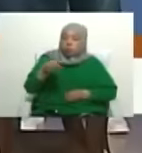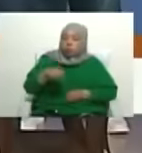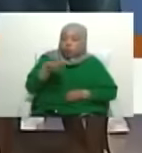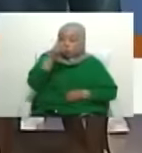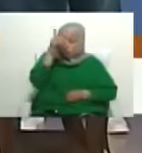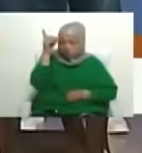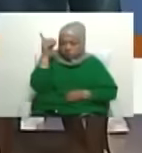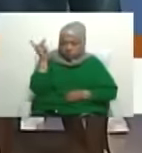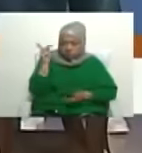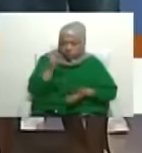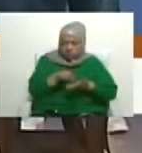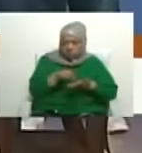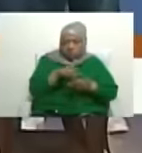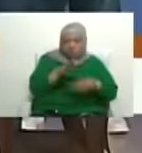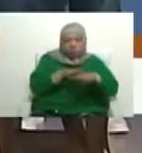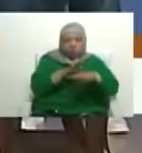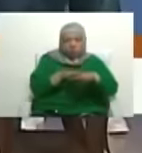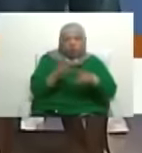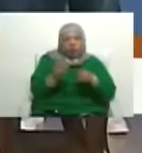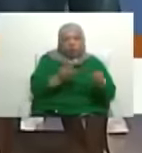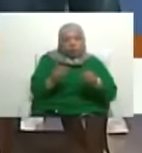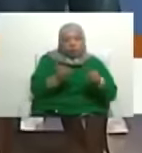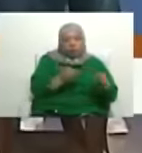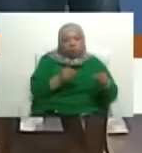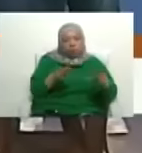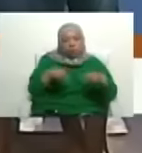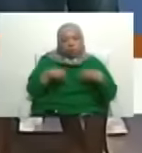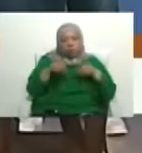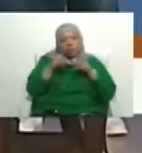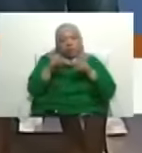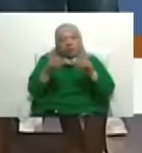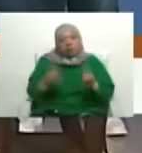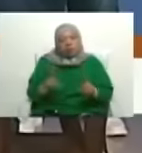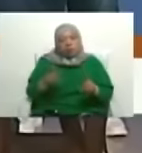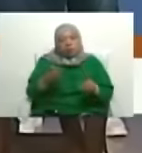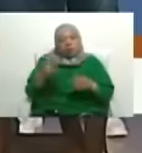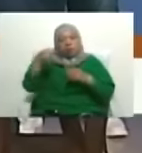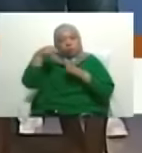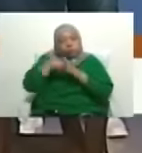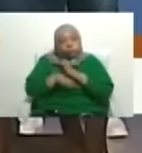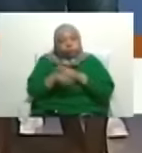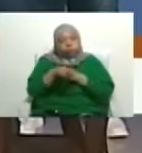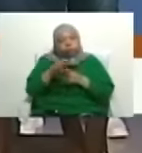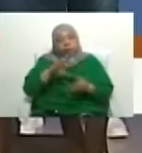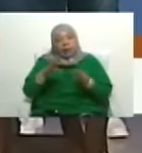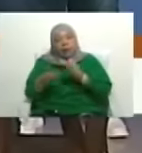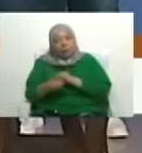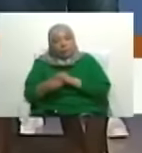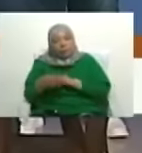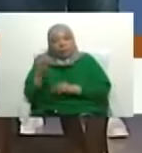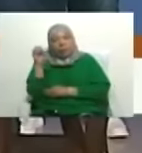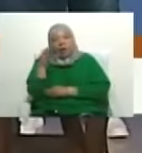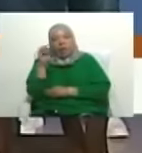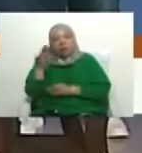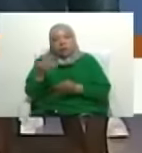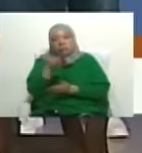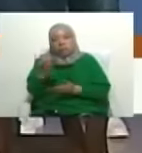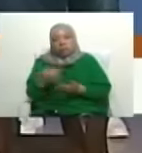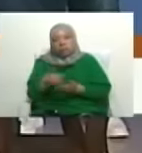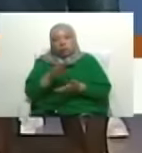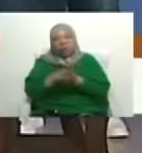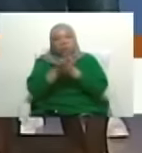nos lleva a convocar un debate para tomar decisiones profundas, drásticas, de la Asamblea Nacional, porque ya está